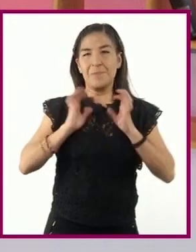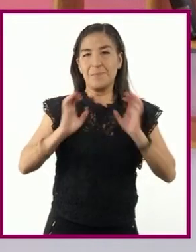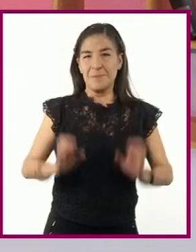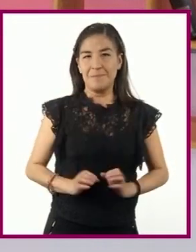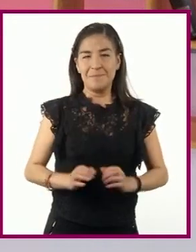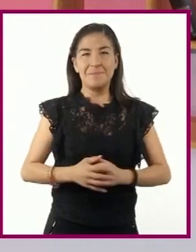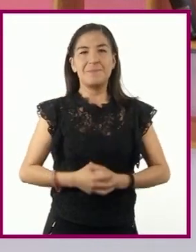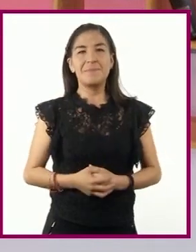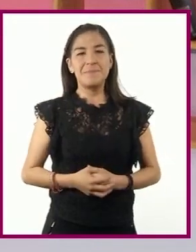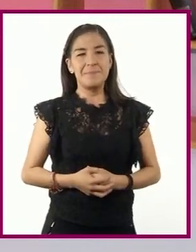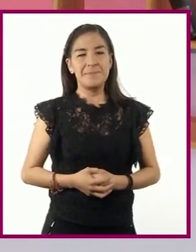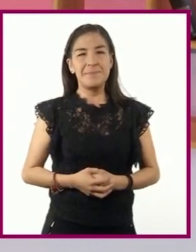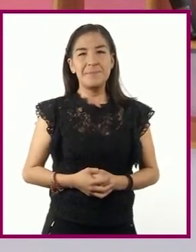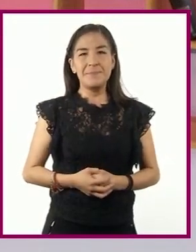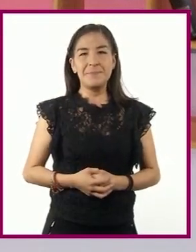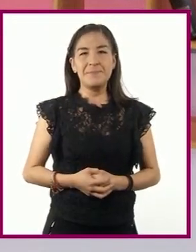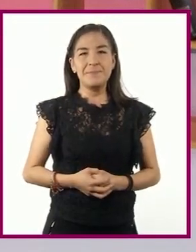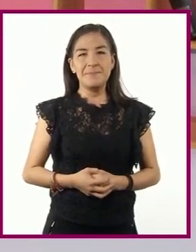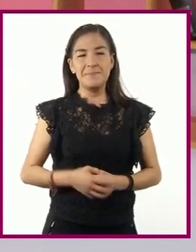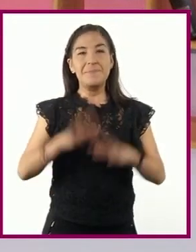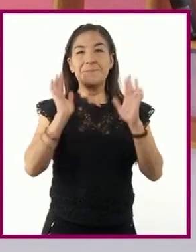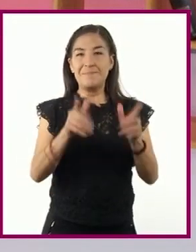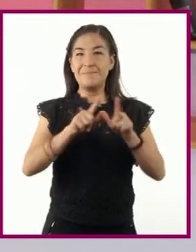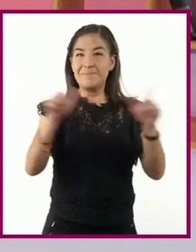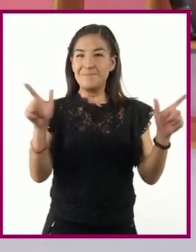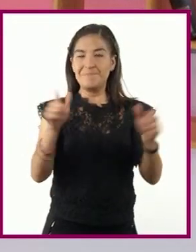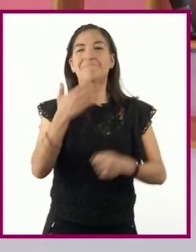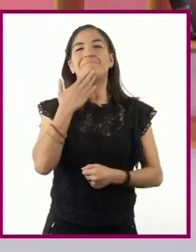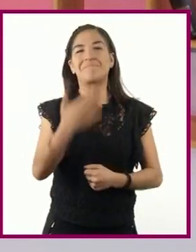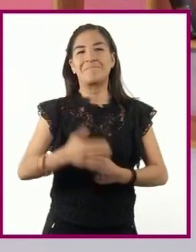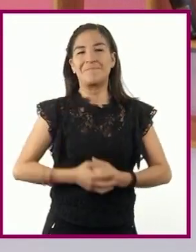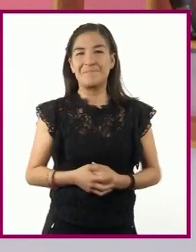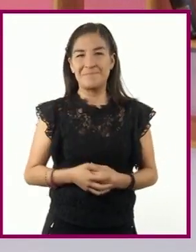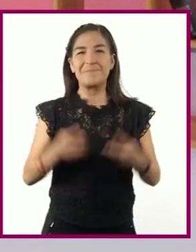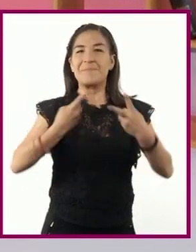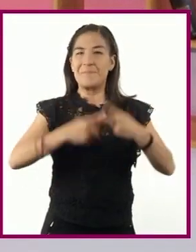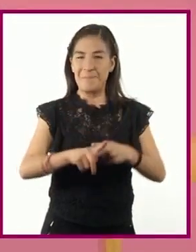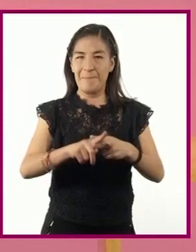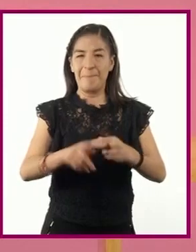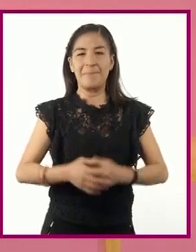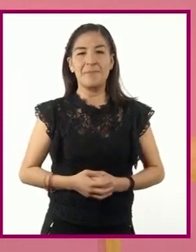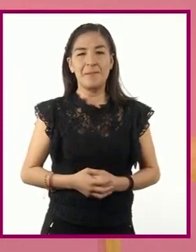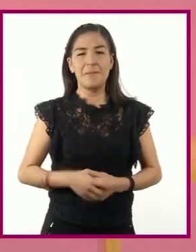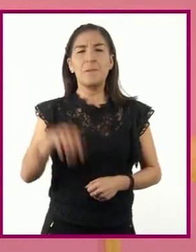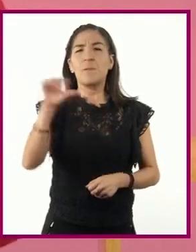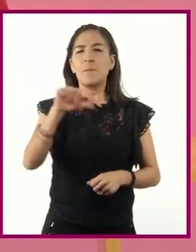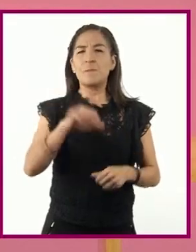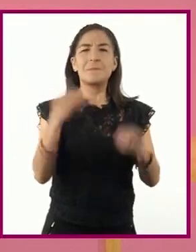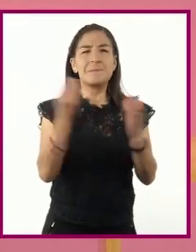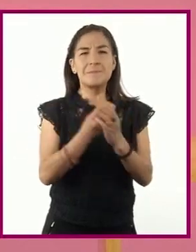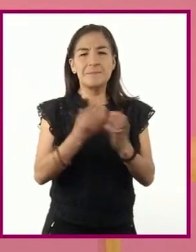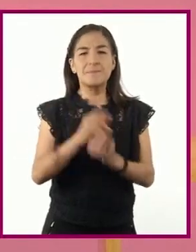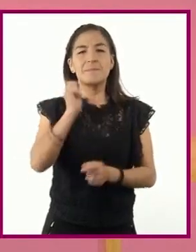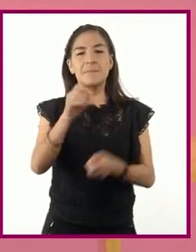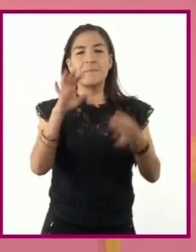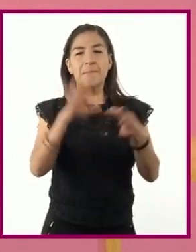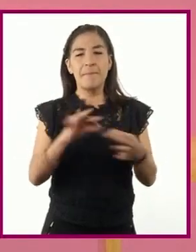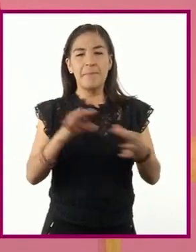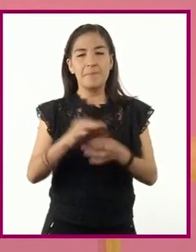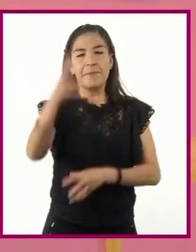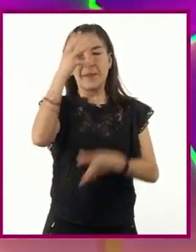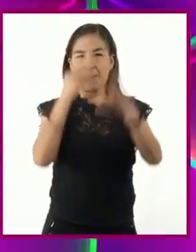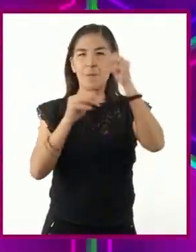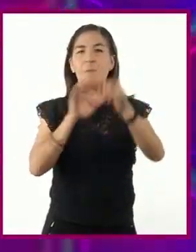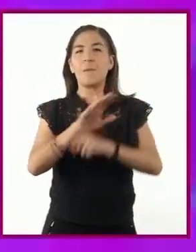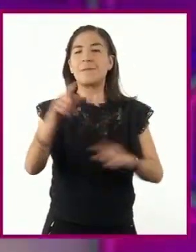sano. ¿Listas y listos? Bien, iniciemos. En esta sesión trataremos del